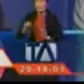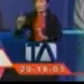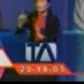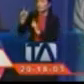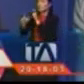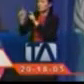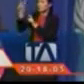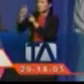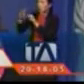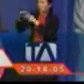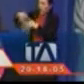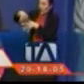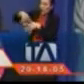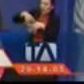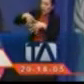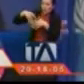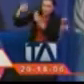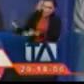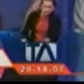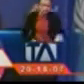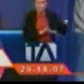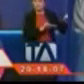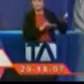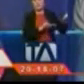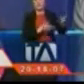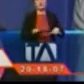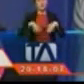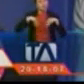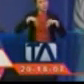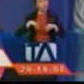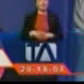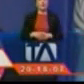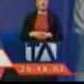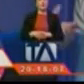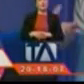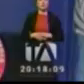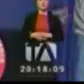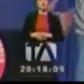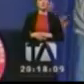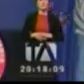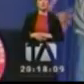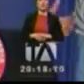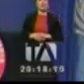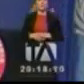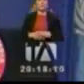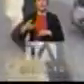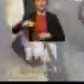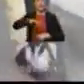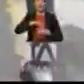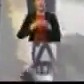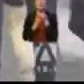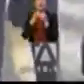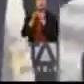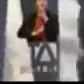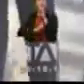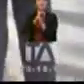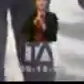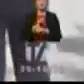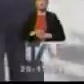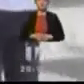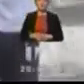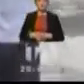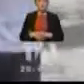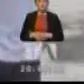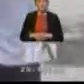acogida a toda esta gente y decir que estamos a disposición incluso para movilizar otros apoyos internacionales. Las cifras recopiladas